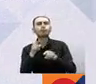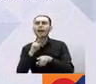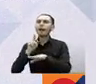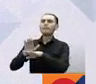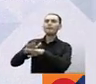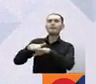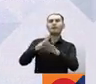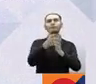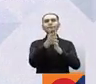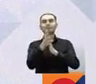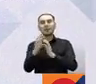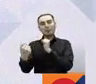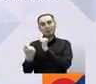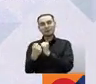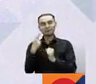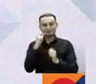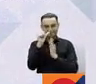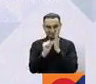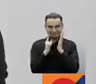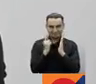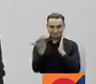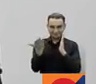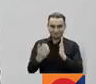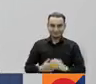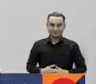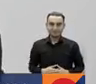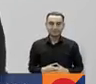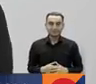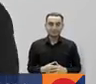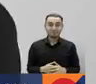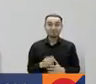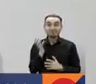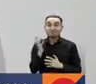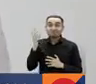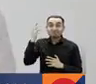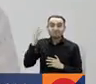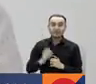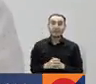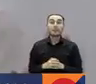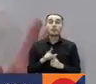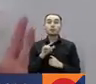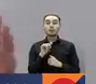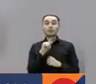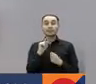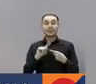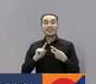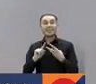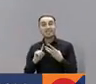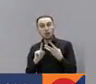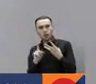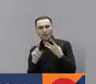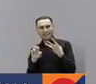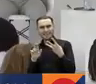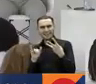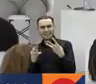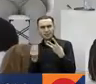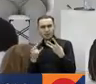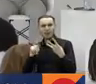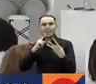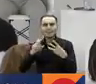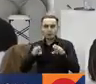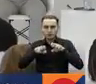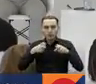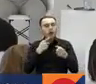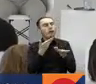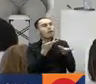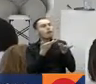Acá está la agenda de los candidatos. Sergio Fajardo, Luis Pérez y Enrique Gómez asistieron al debate Región